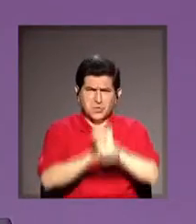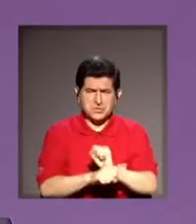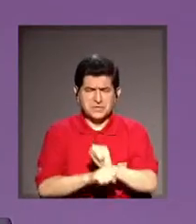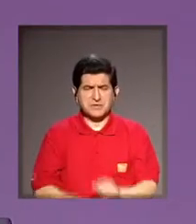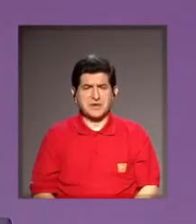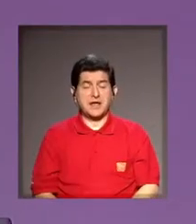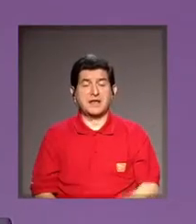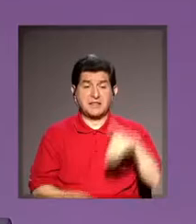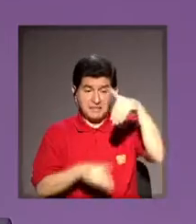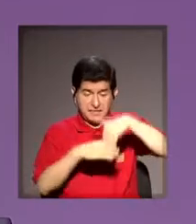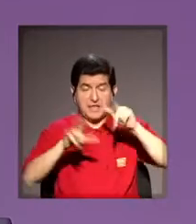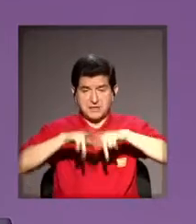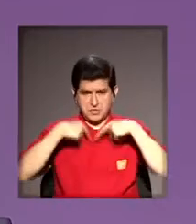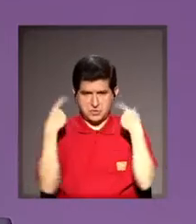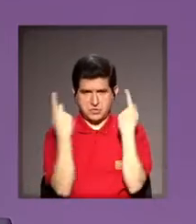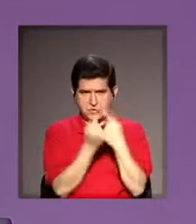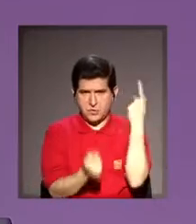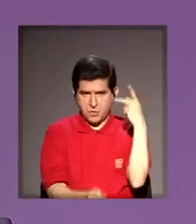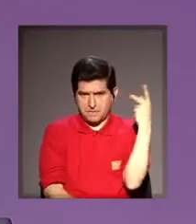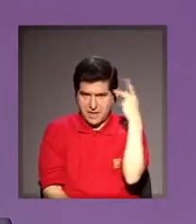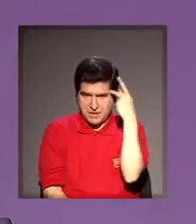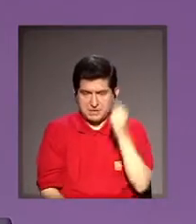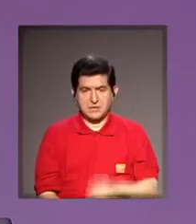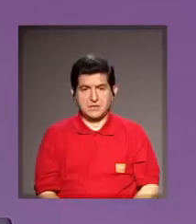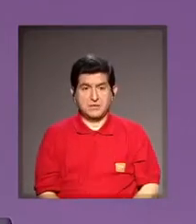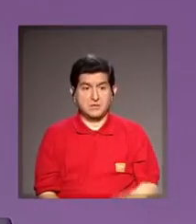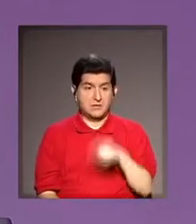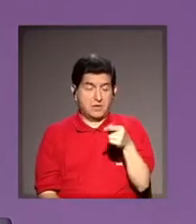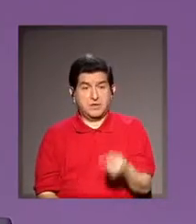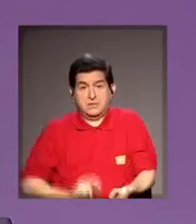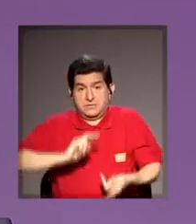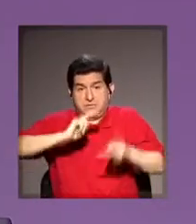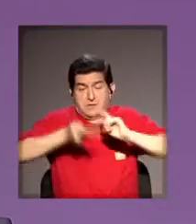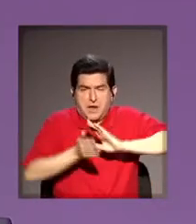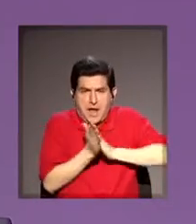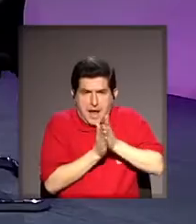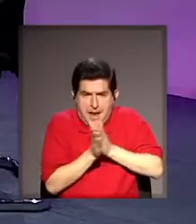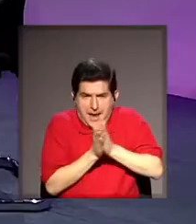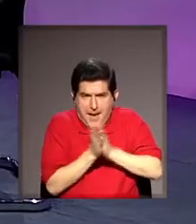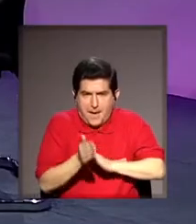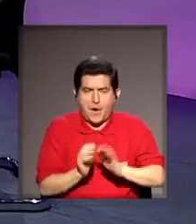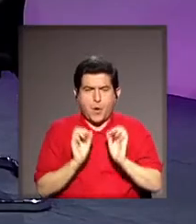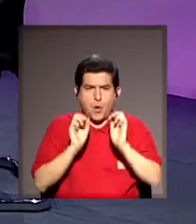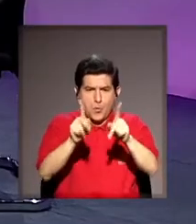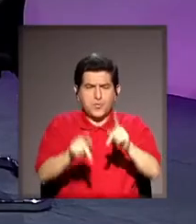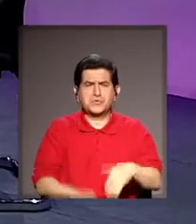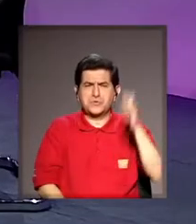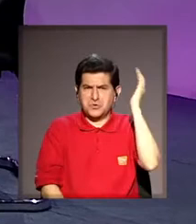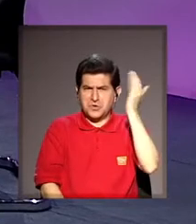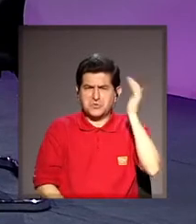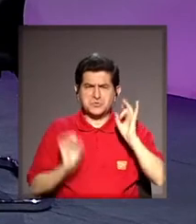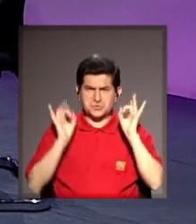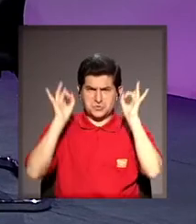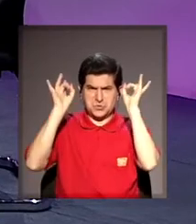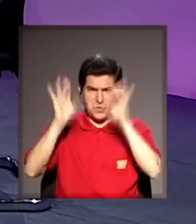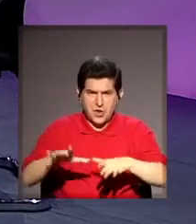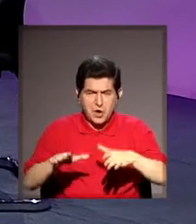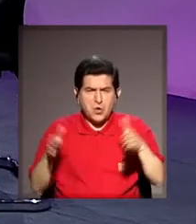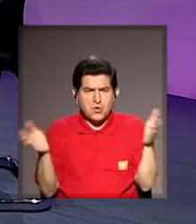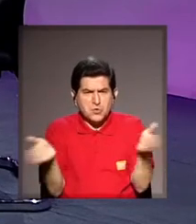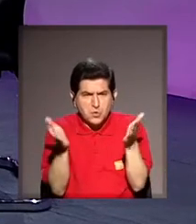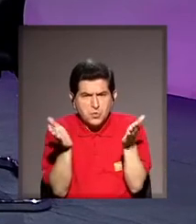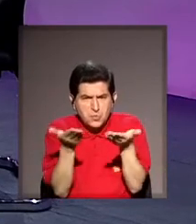venidos en partidos políticos paradójicamente aprovecharon la oportunidad para difundir un discurso de odio